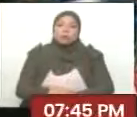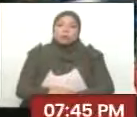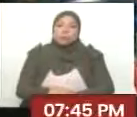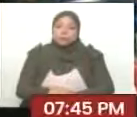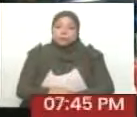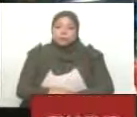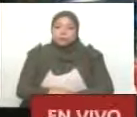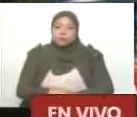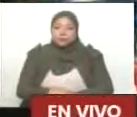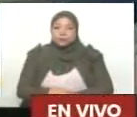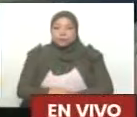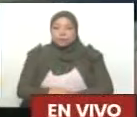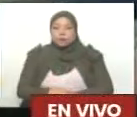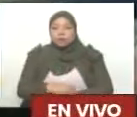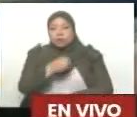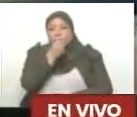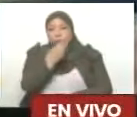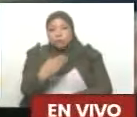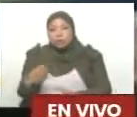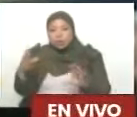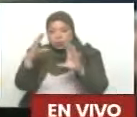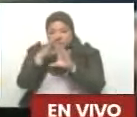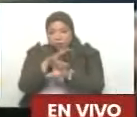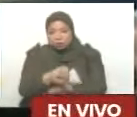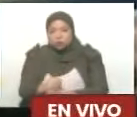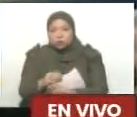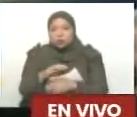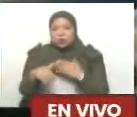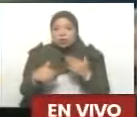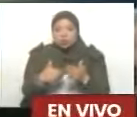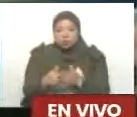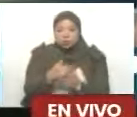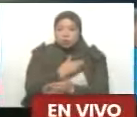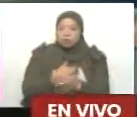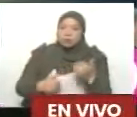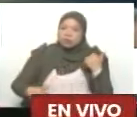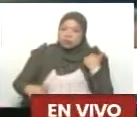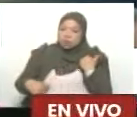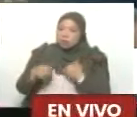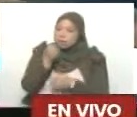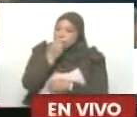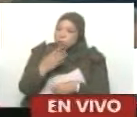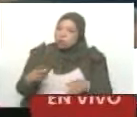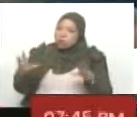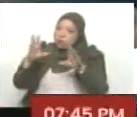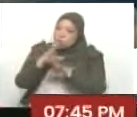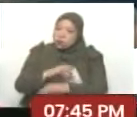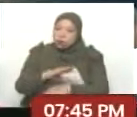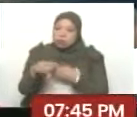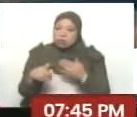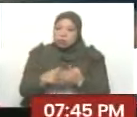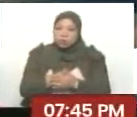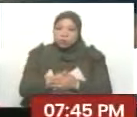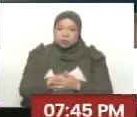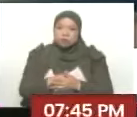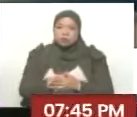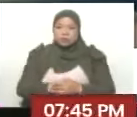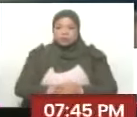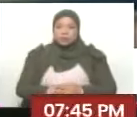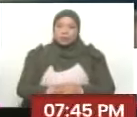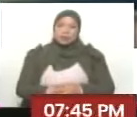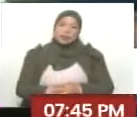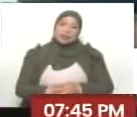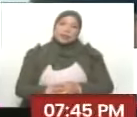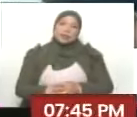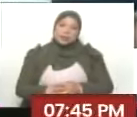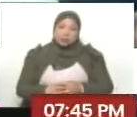Bueno, buenas noches, presidente. Buenas noches a todos. Sí, yo considero que esta propuesta que ha